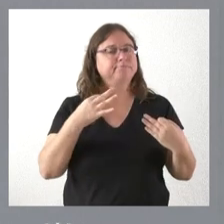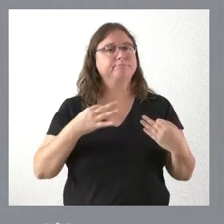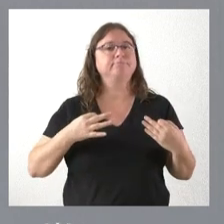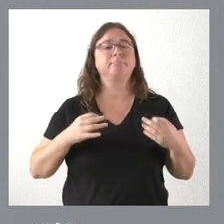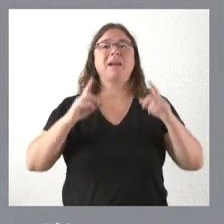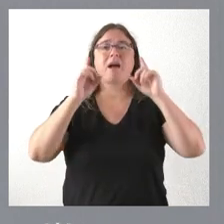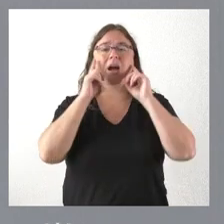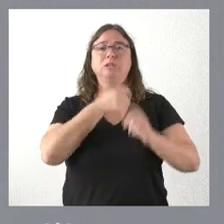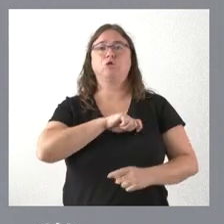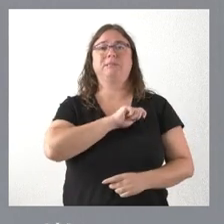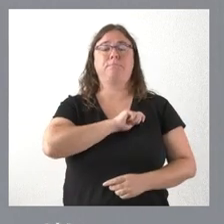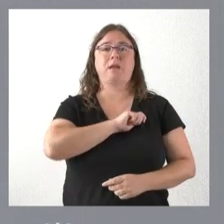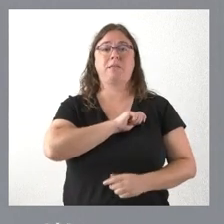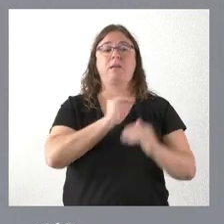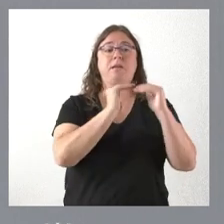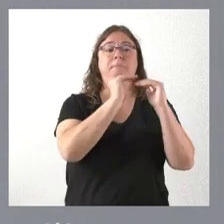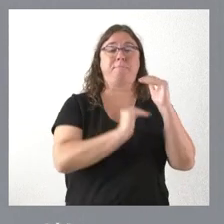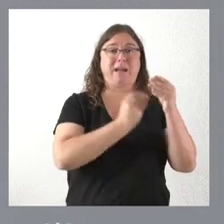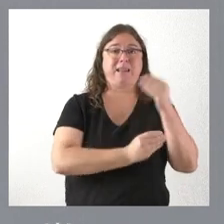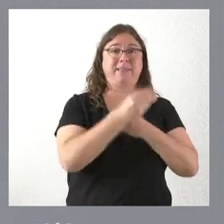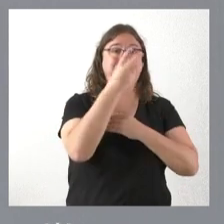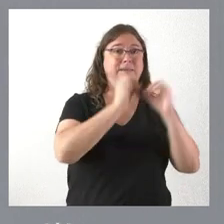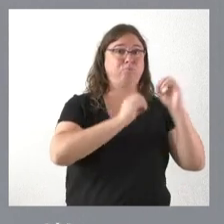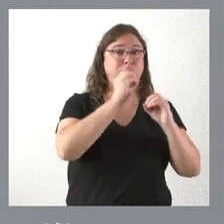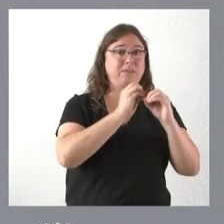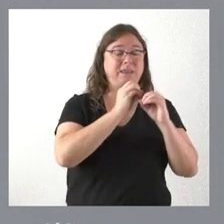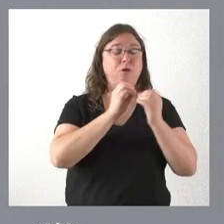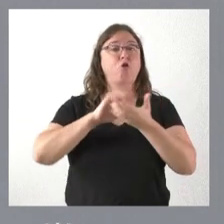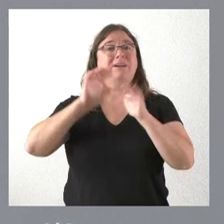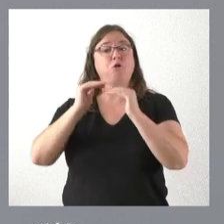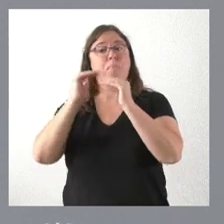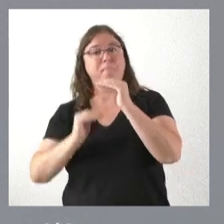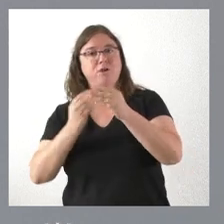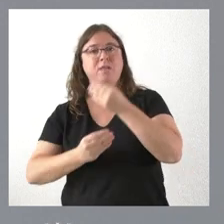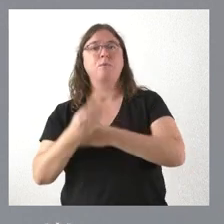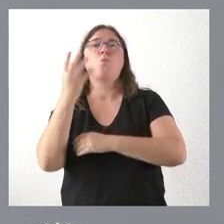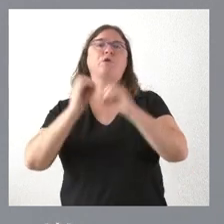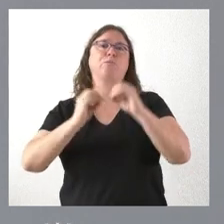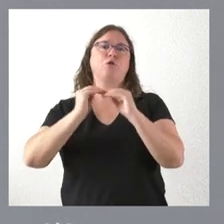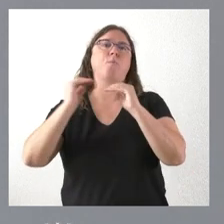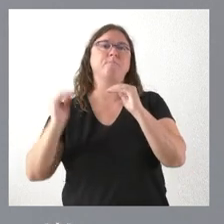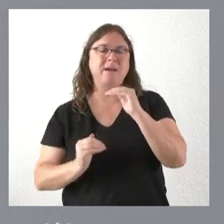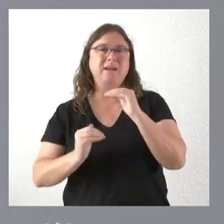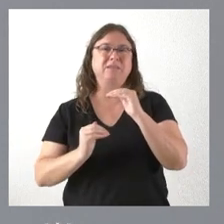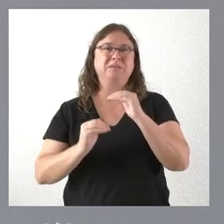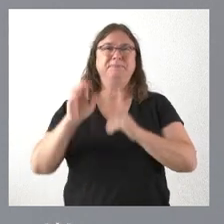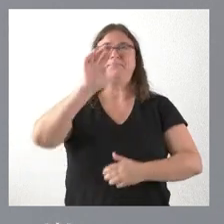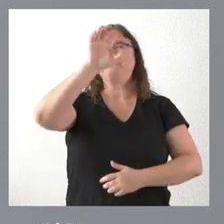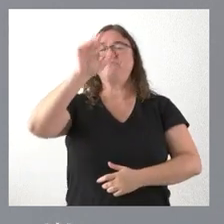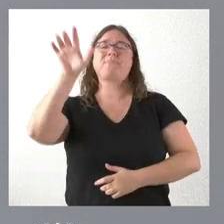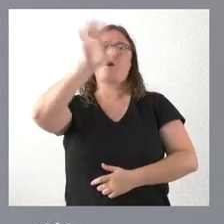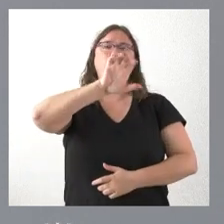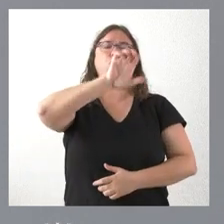España la bajada fue el 3% en el caso de Castilla y león fue del 4% son cifras que en todos los países occidentales llaman a la